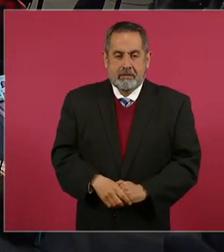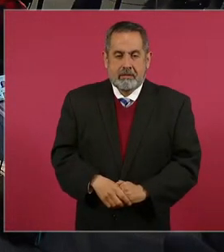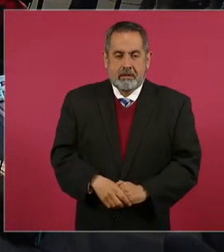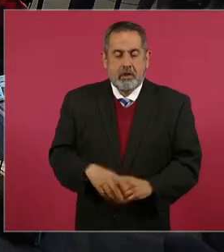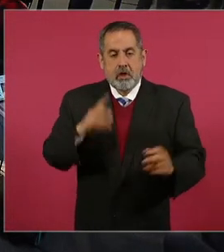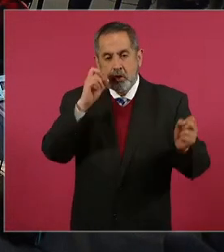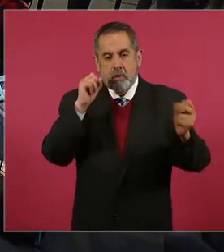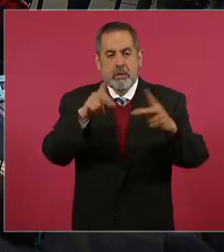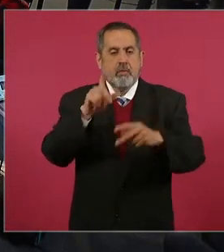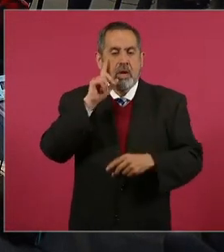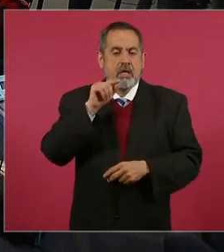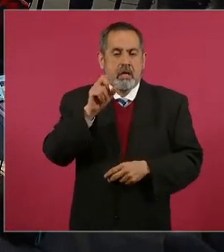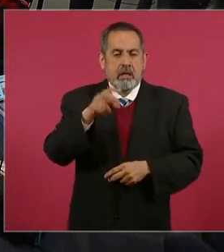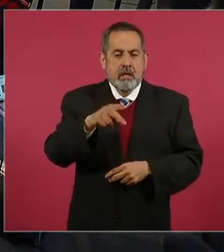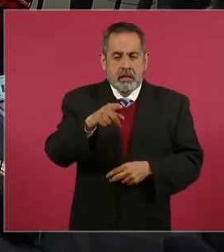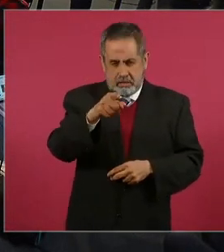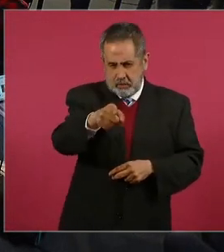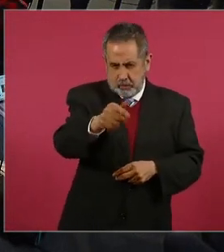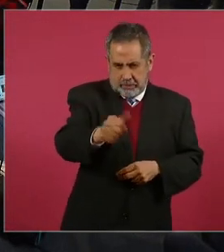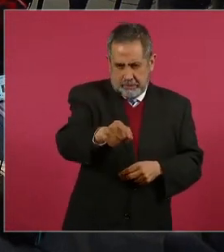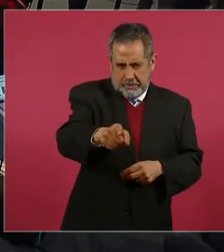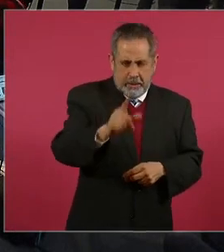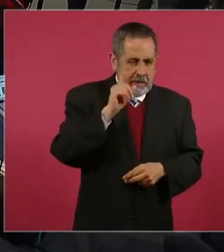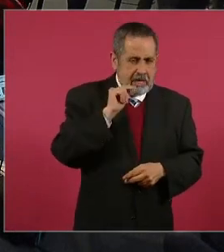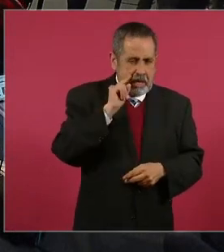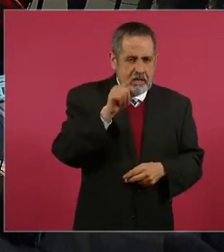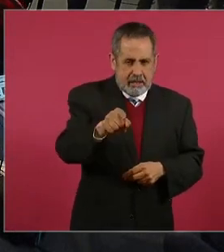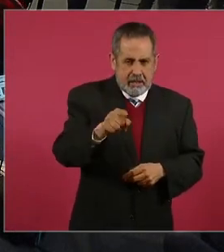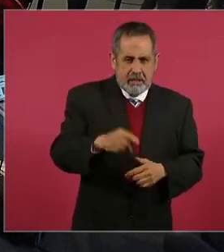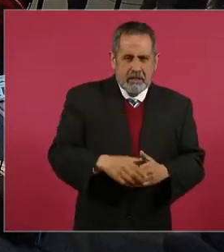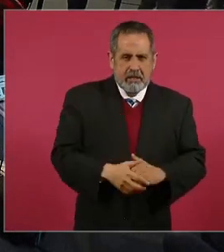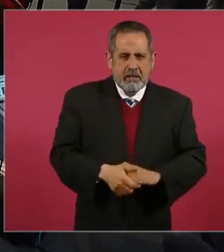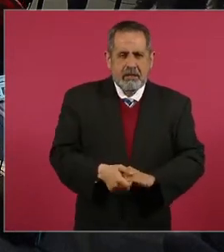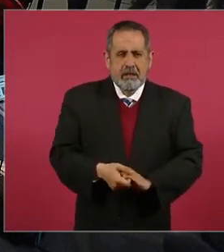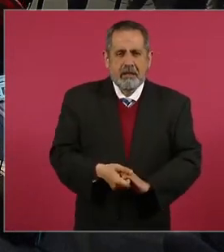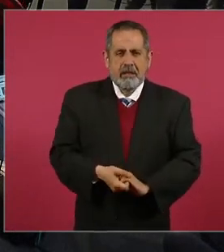Nos vemos entonces. ¿Quedas mañana?